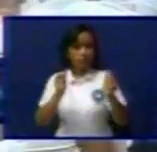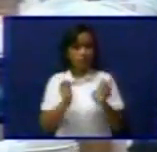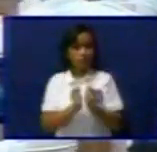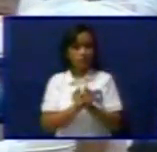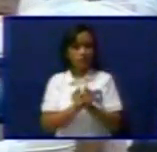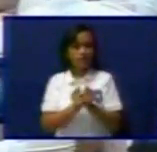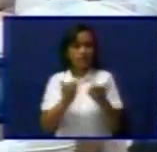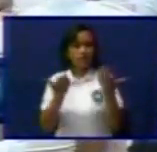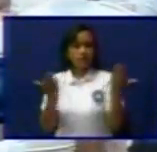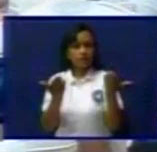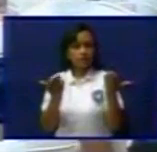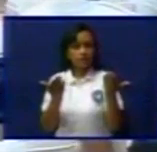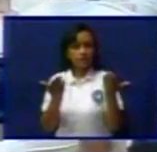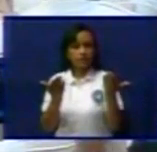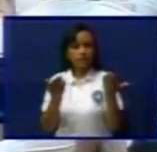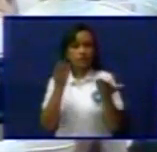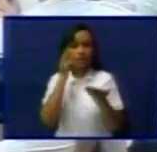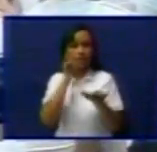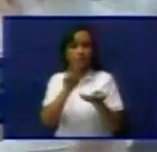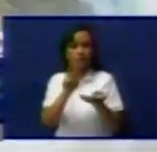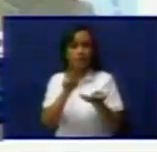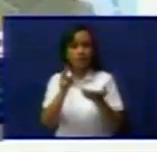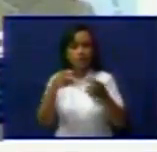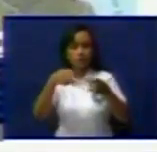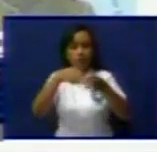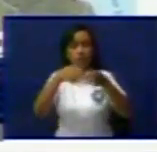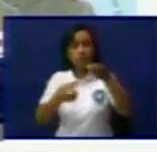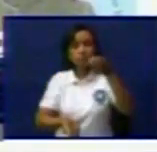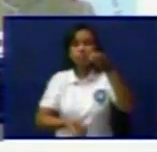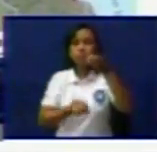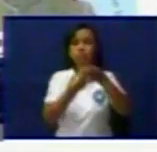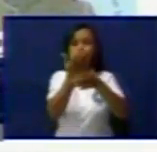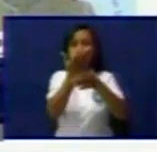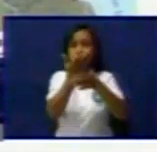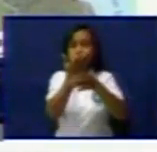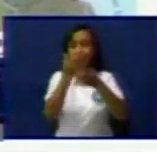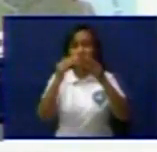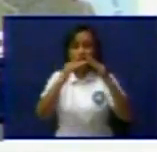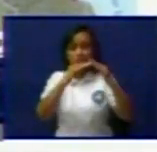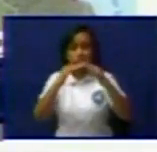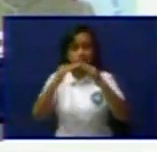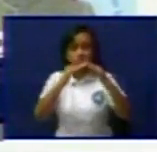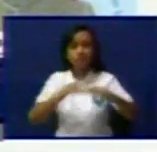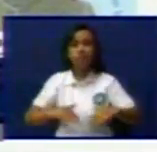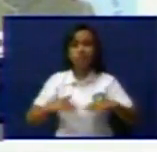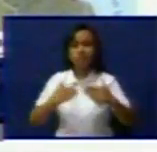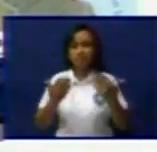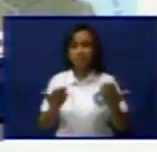es el impacto de los volcanes y terremotos.